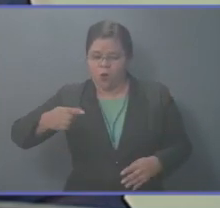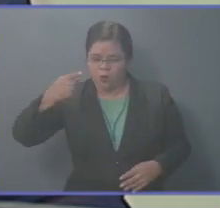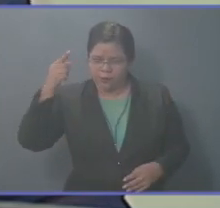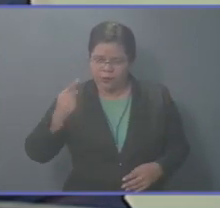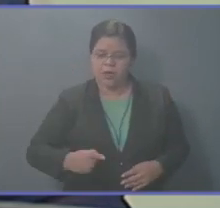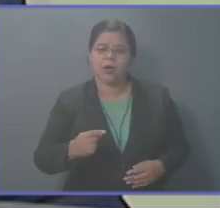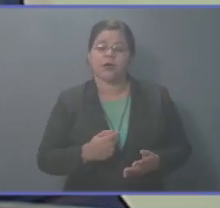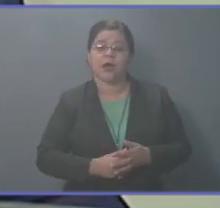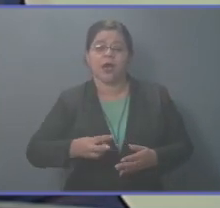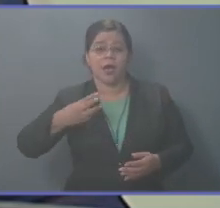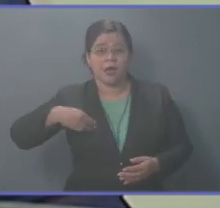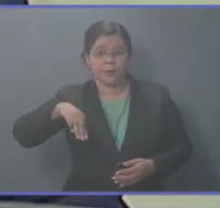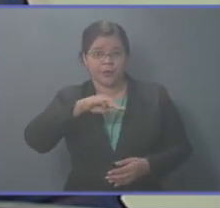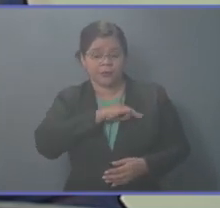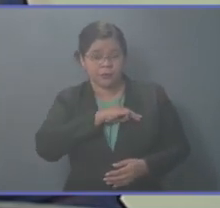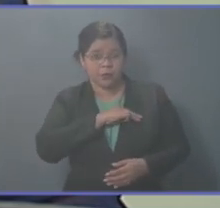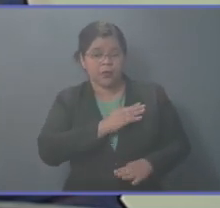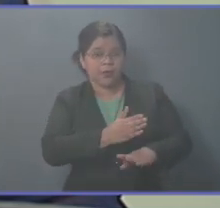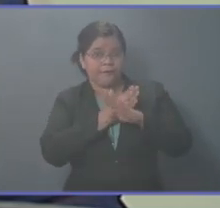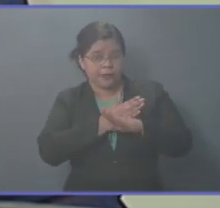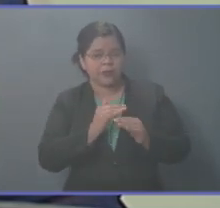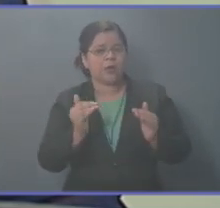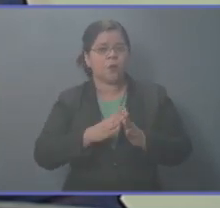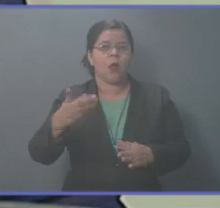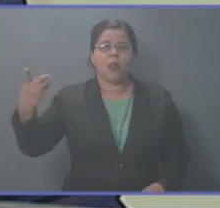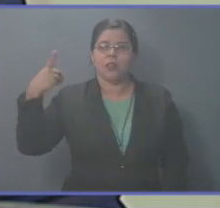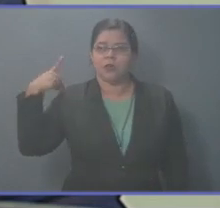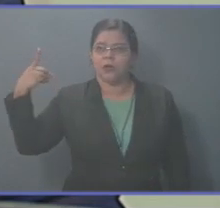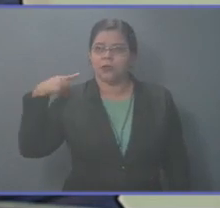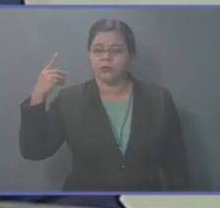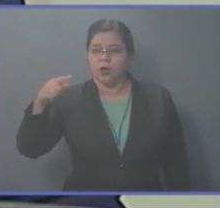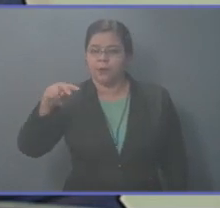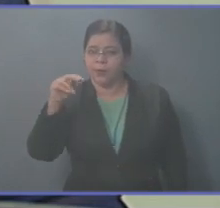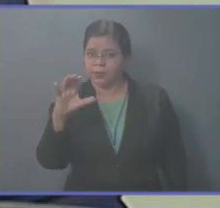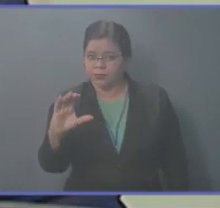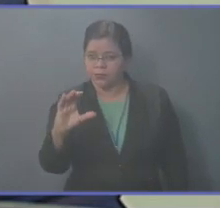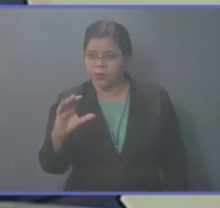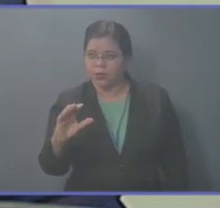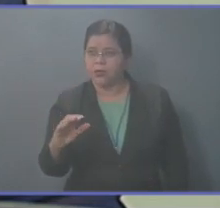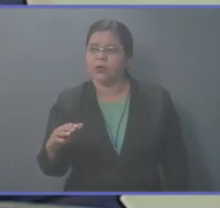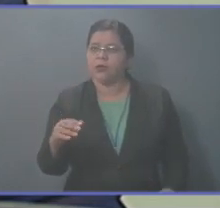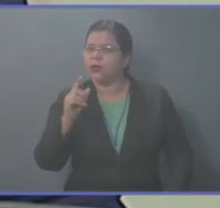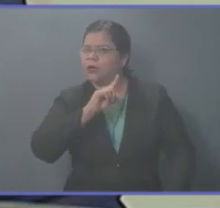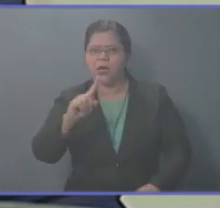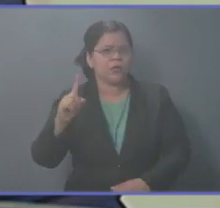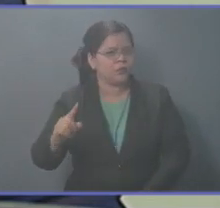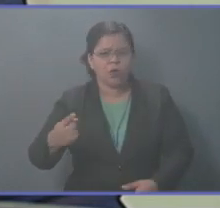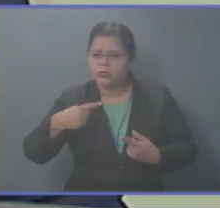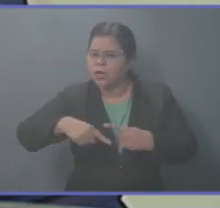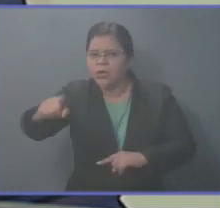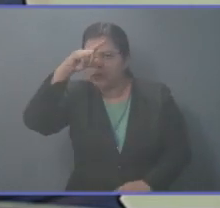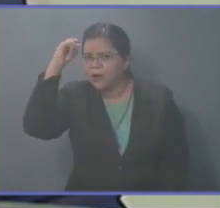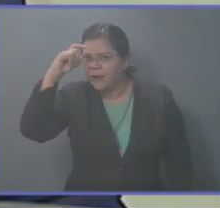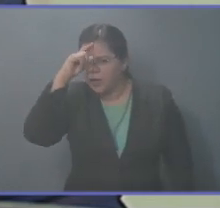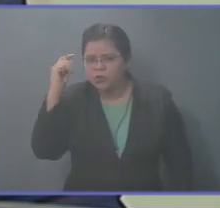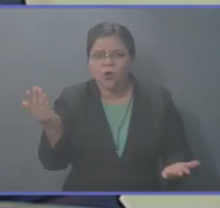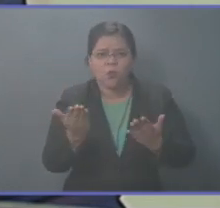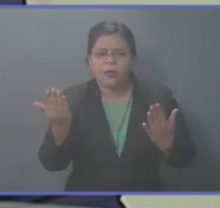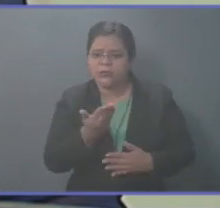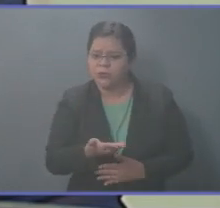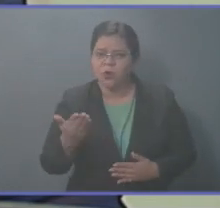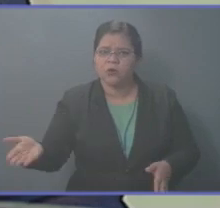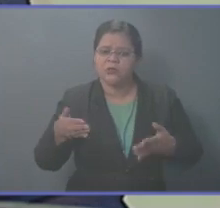la Defensa Nacional y el director de la Policía Nacional Civil que no ejerzan funciones y